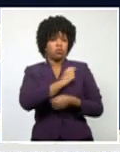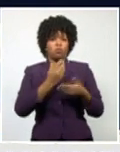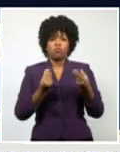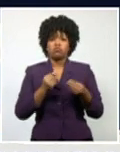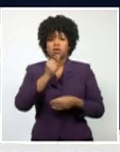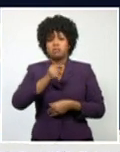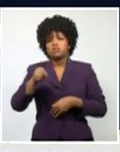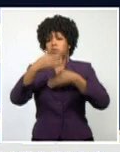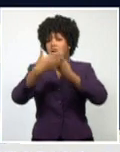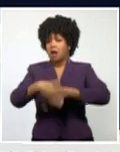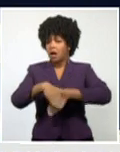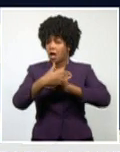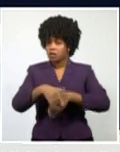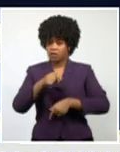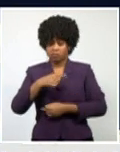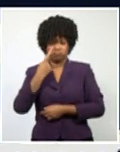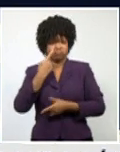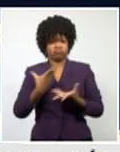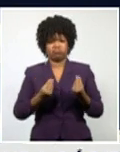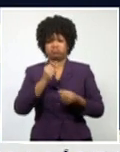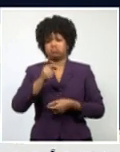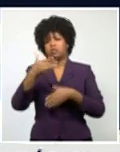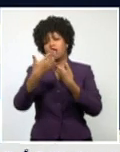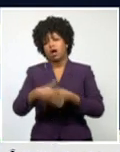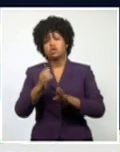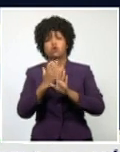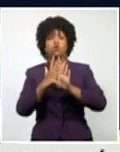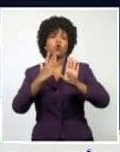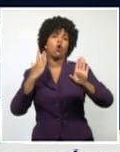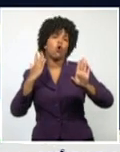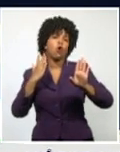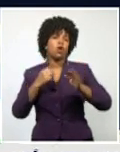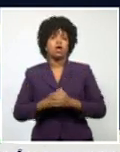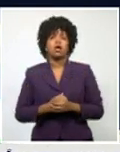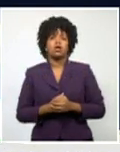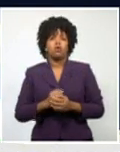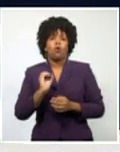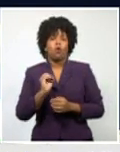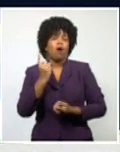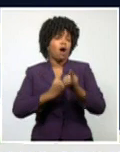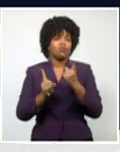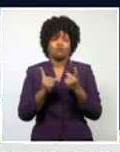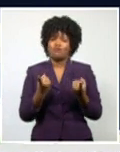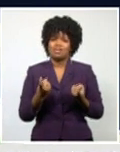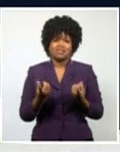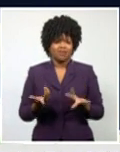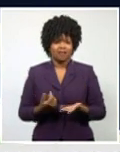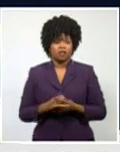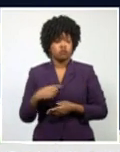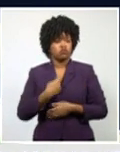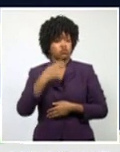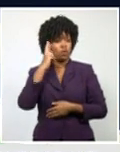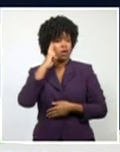mucho público en las calles, no solo en las colas, sino en cuestiones que no son necesarias. Y solo recordar unas palabras que me